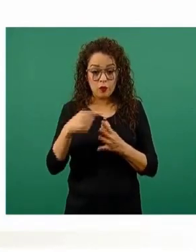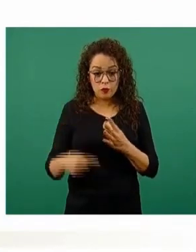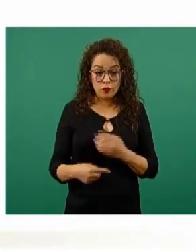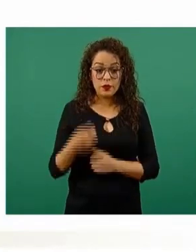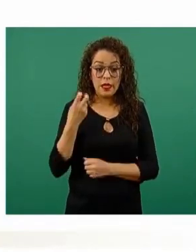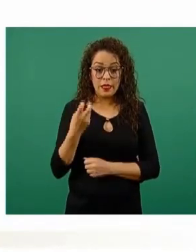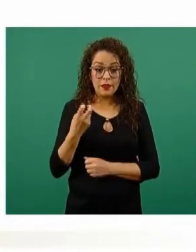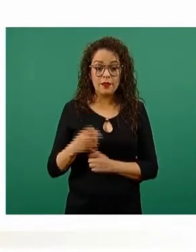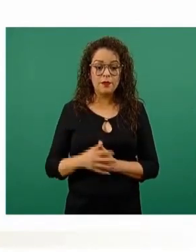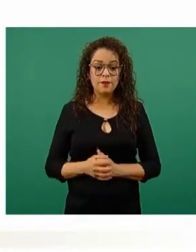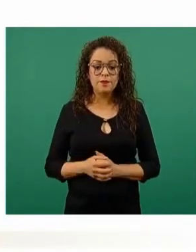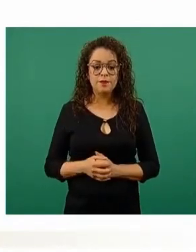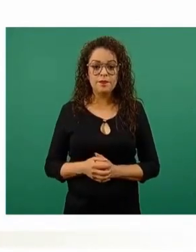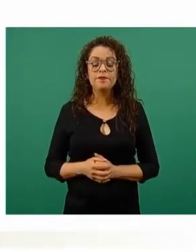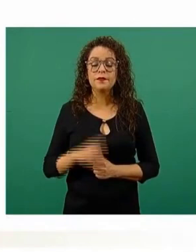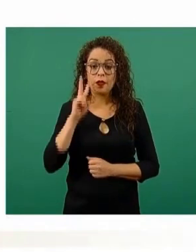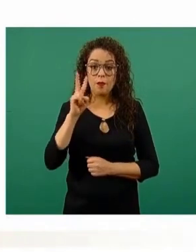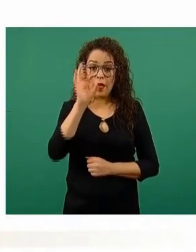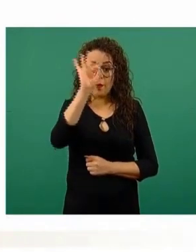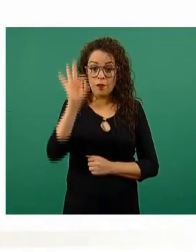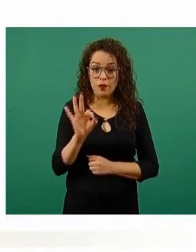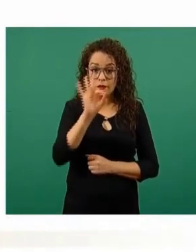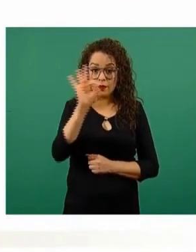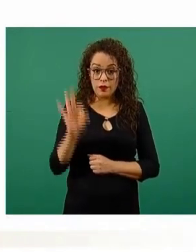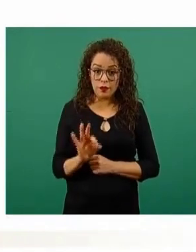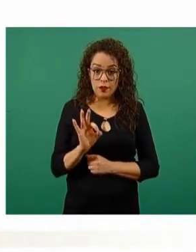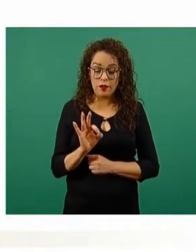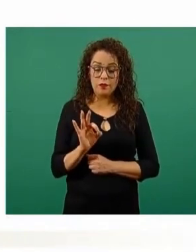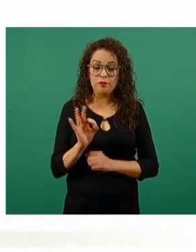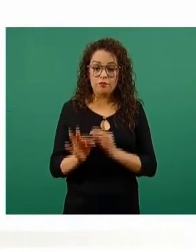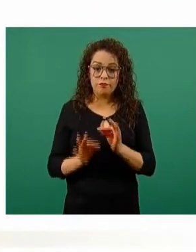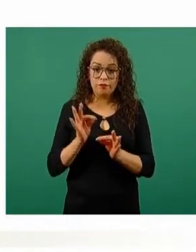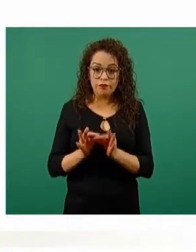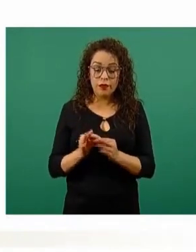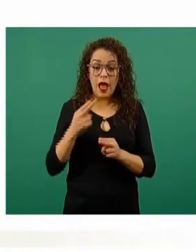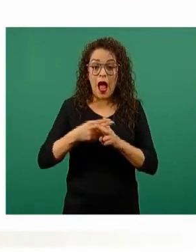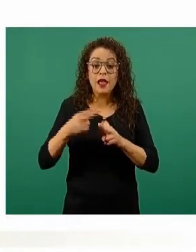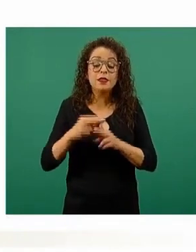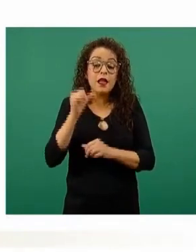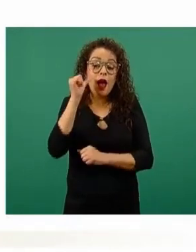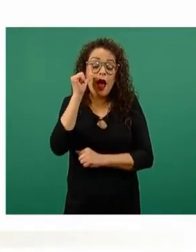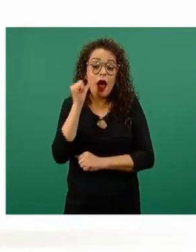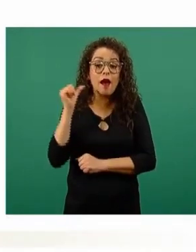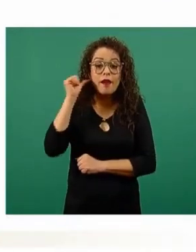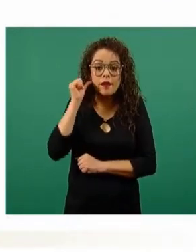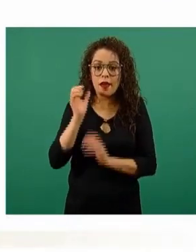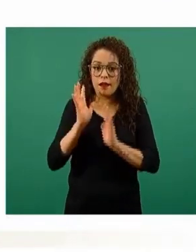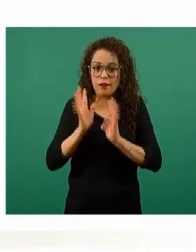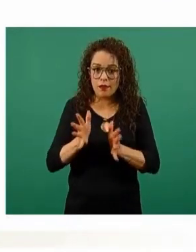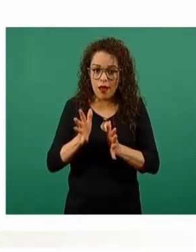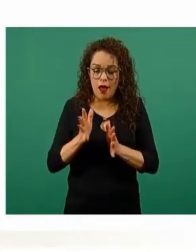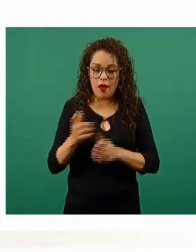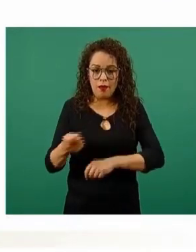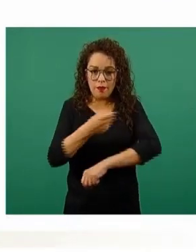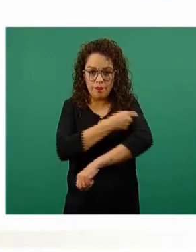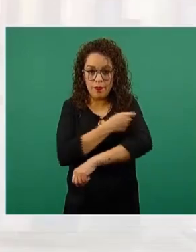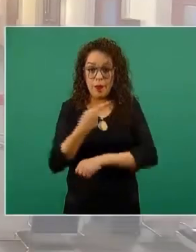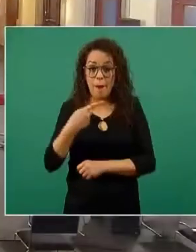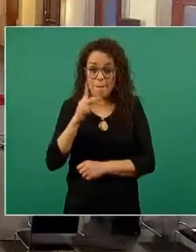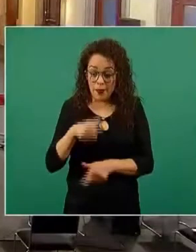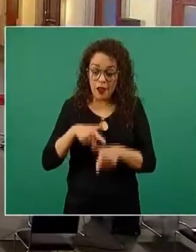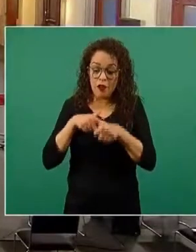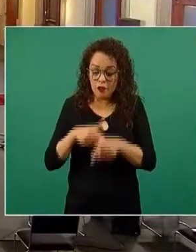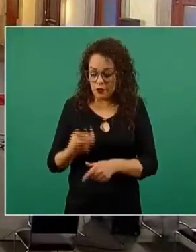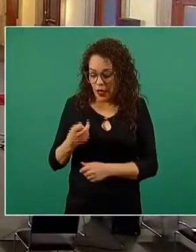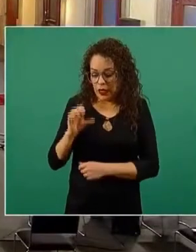podemos ver estos son los porcentajes de cobertura que se tenían hasta el día de ayer pero el fin de semana se estará continuando